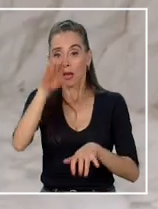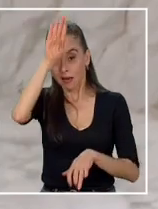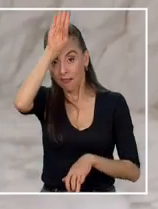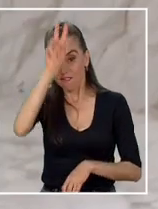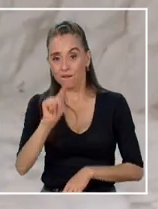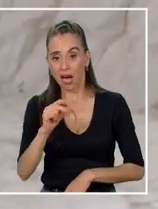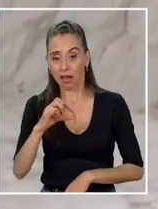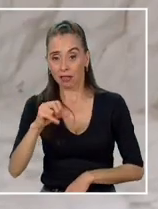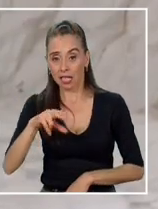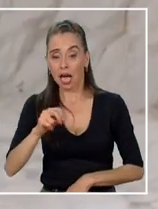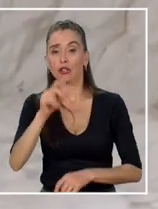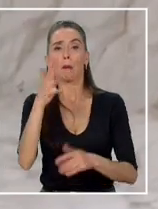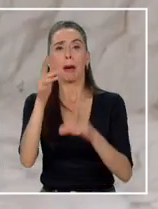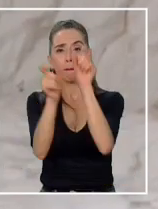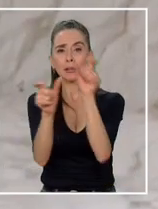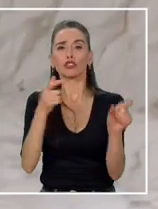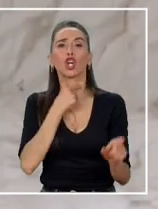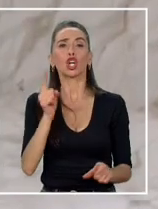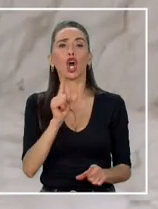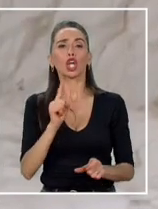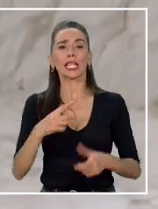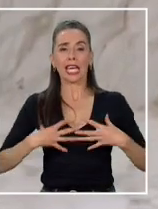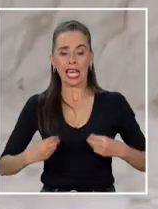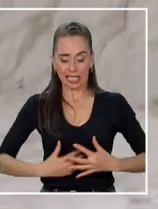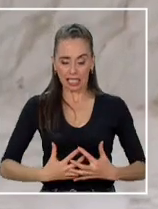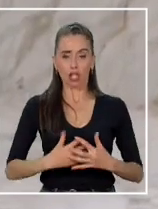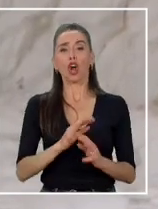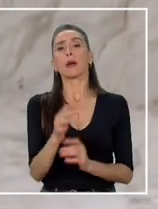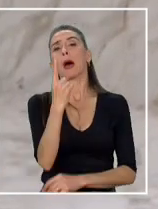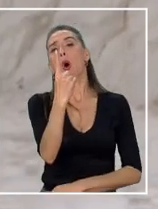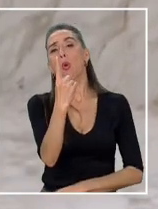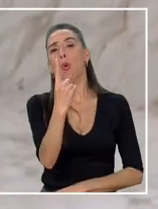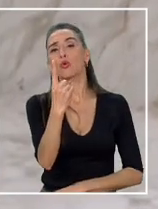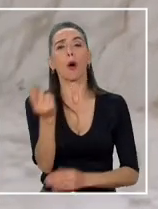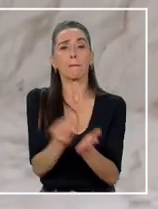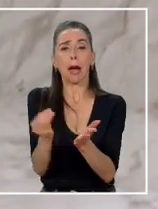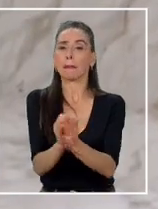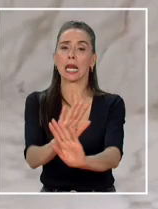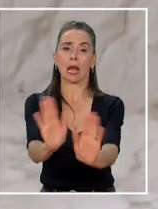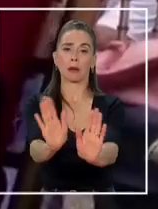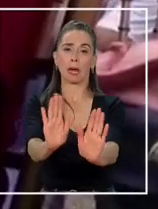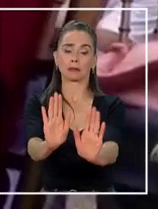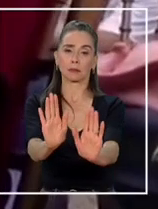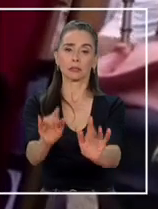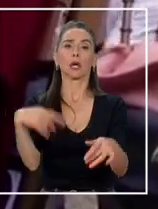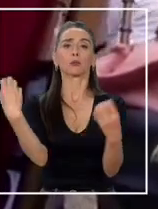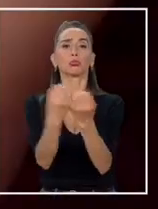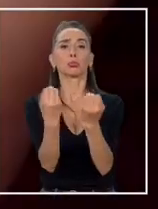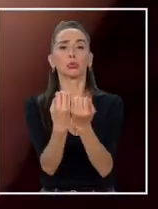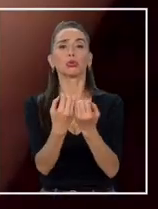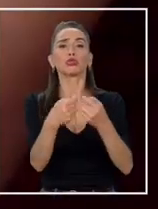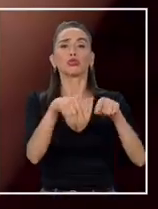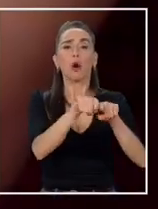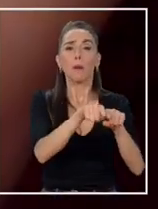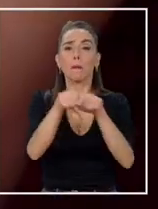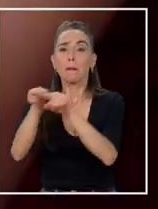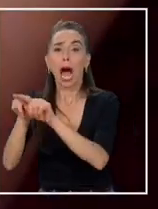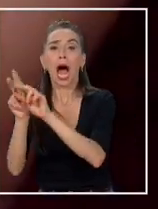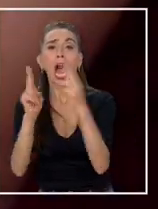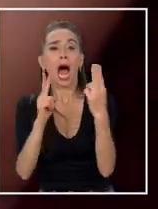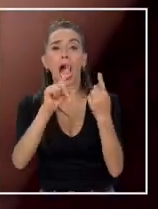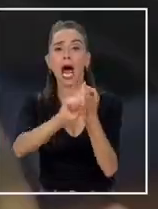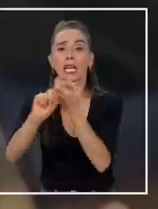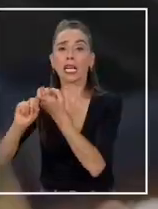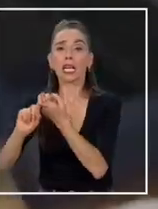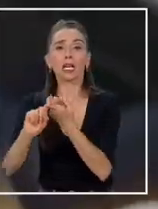Parece ser que la gente no quiere tener hijos, o solo uno y ninguno más. Y tantas parejas no tienen hijos